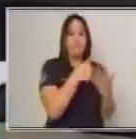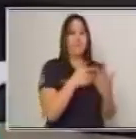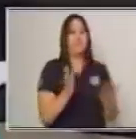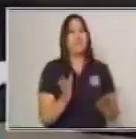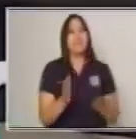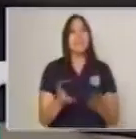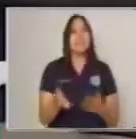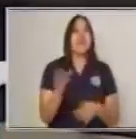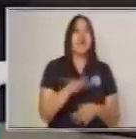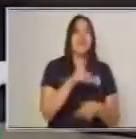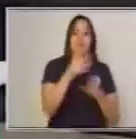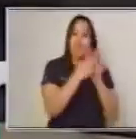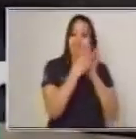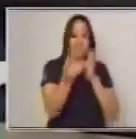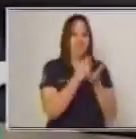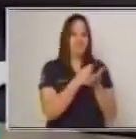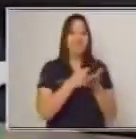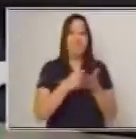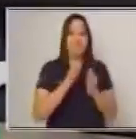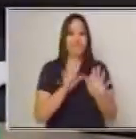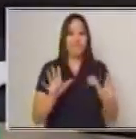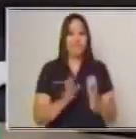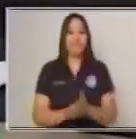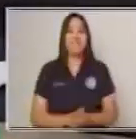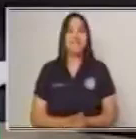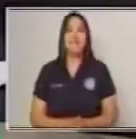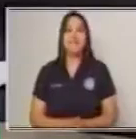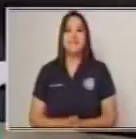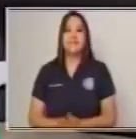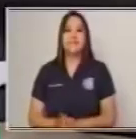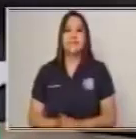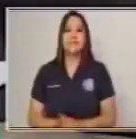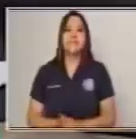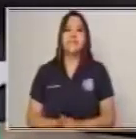Ahora anoten las ideas de esta parte.